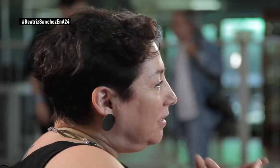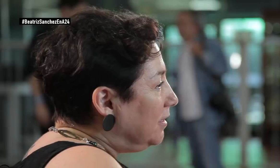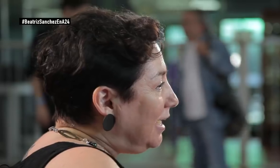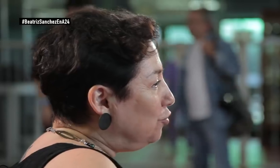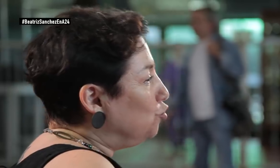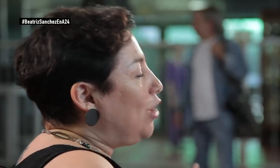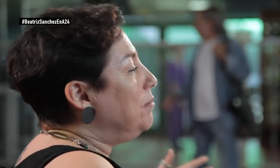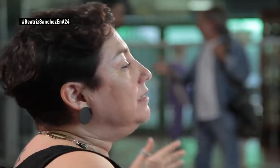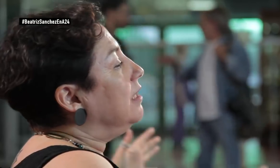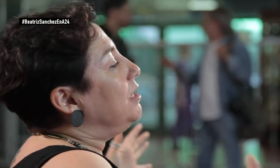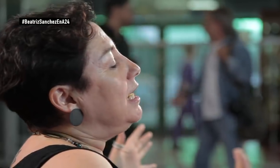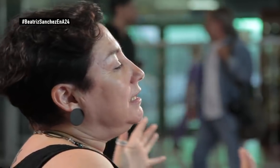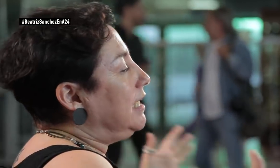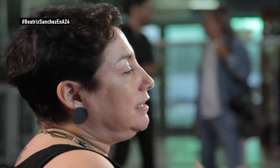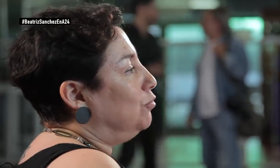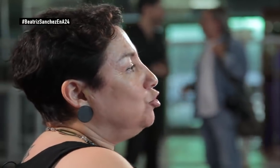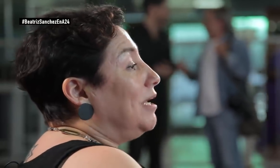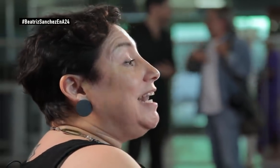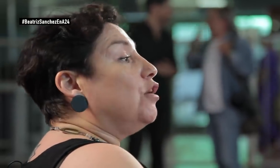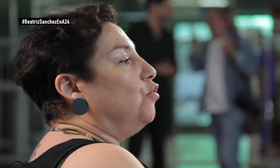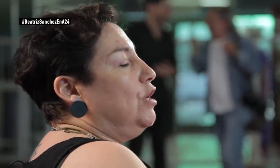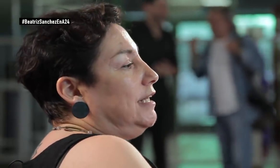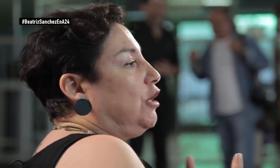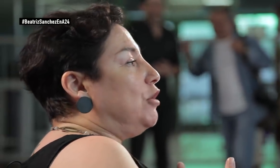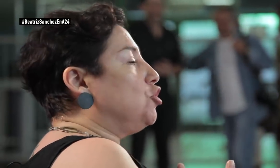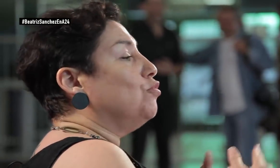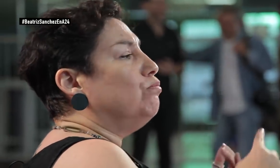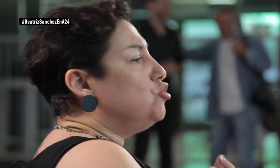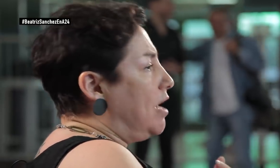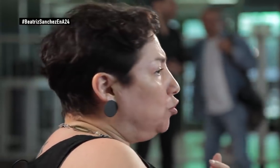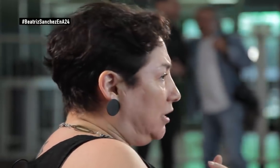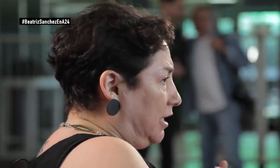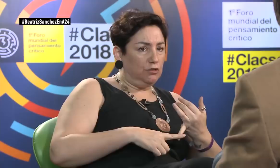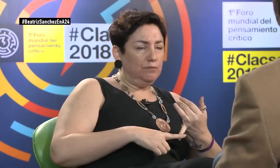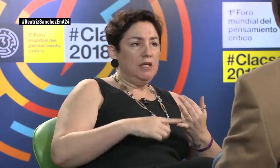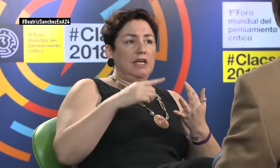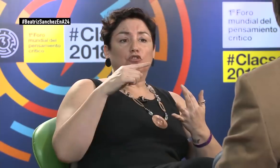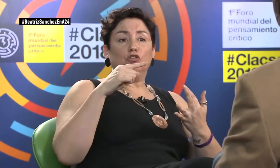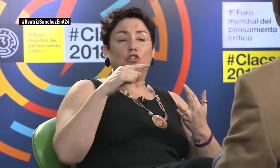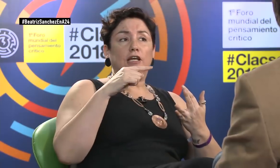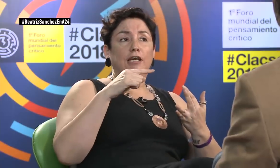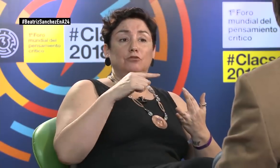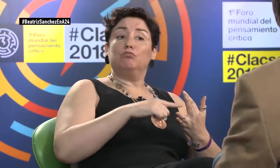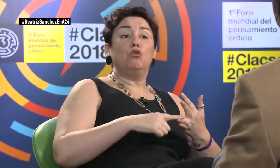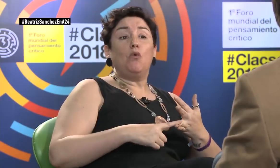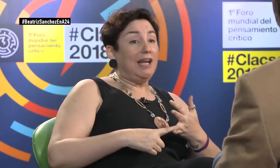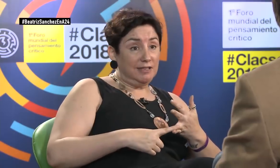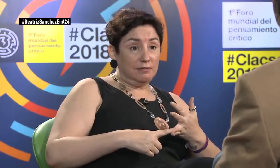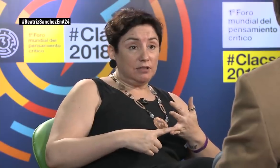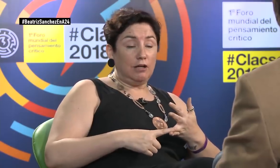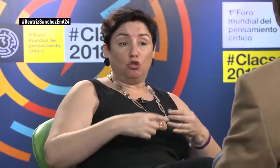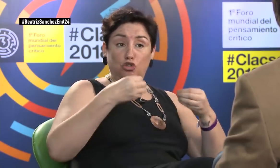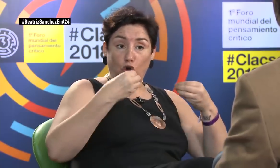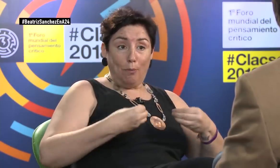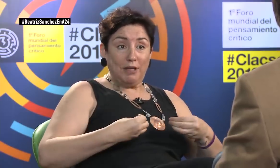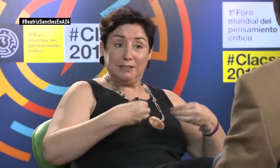que estructuralmente en América Latina ha sido mucho más largo, de gobiernos que son mucho más autoritarios, que son muy iguales,